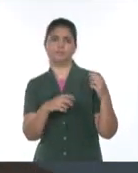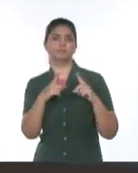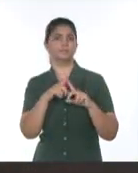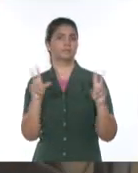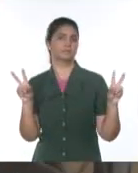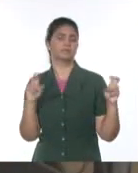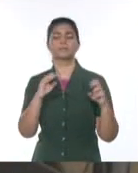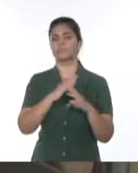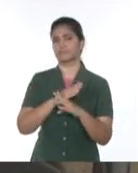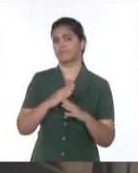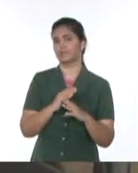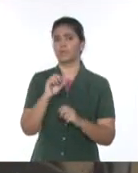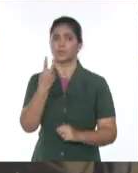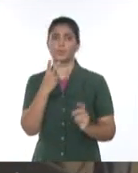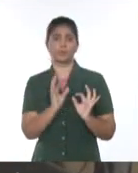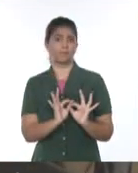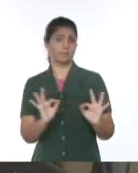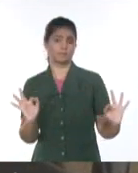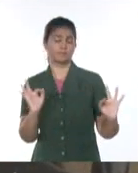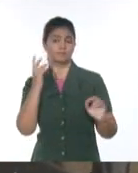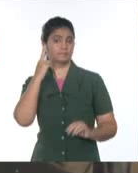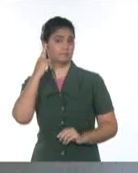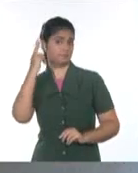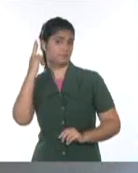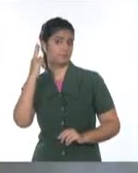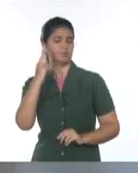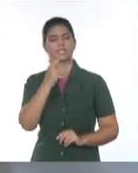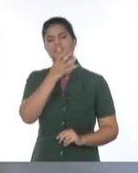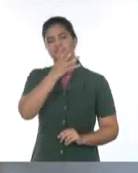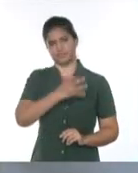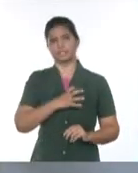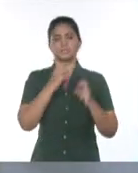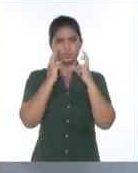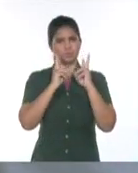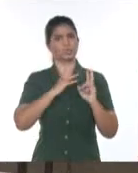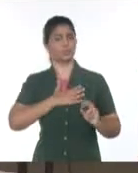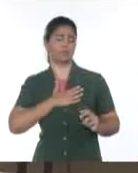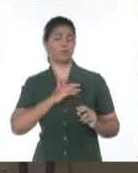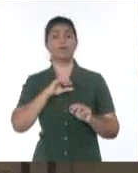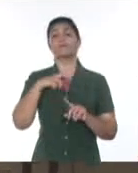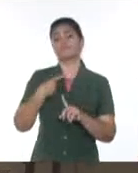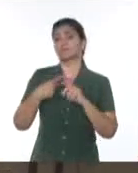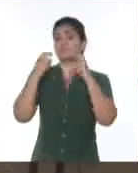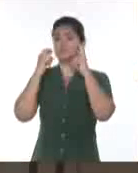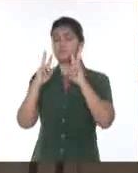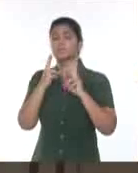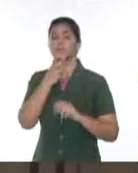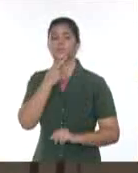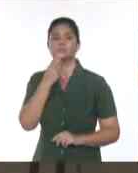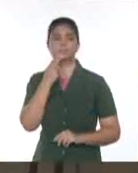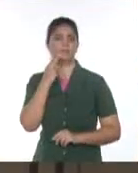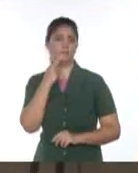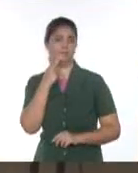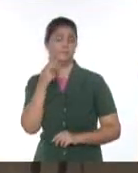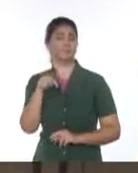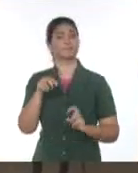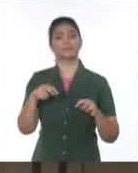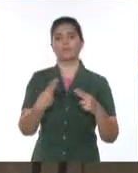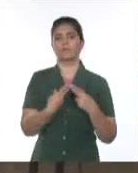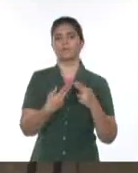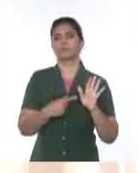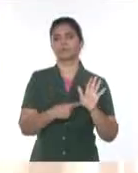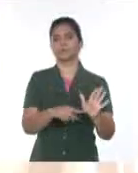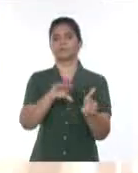incluyen 2 especiales dedicadas al legado del comandante Fidel Castro y al apóstol José Martí. Como parte del evento, se presentó la revista de la